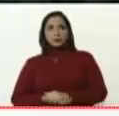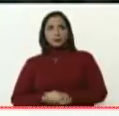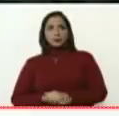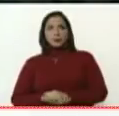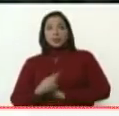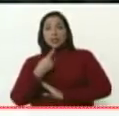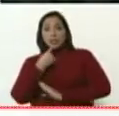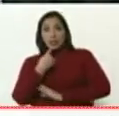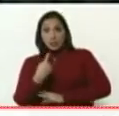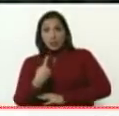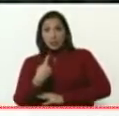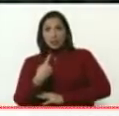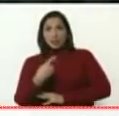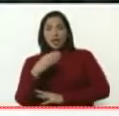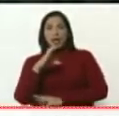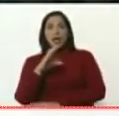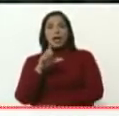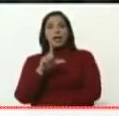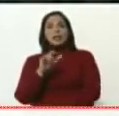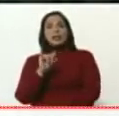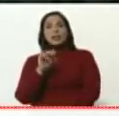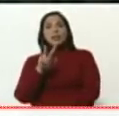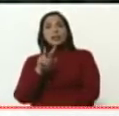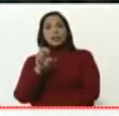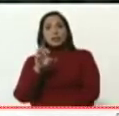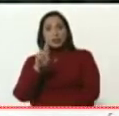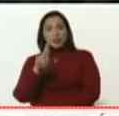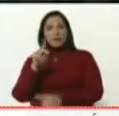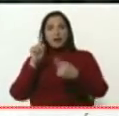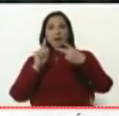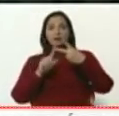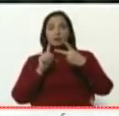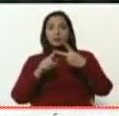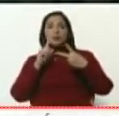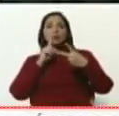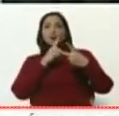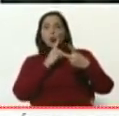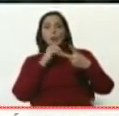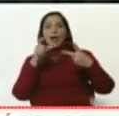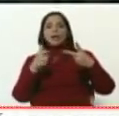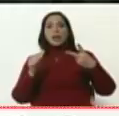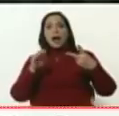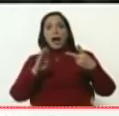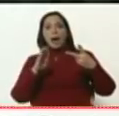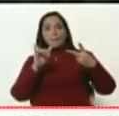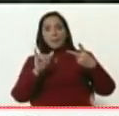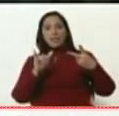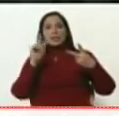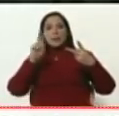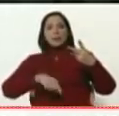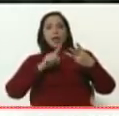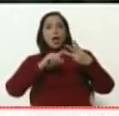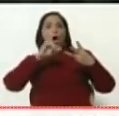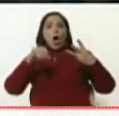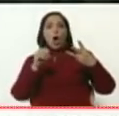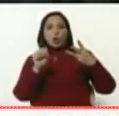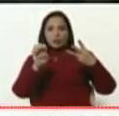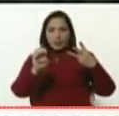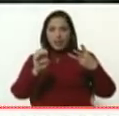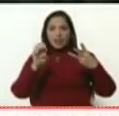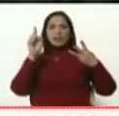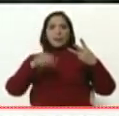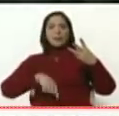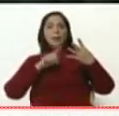menciona a Cliver Alcalá Cordones, menciona a Gaby Arellano, menciona a José Manuel Olivares, menciona a